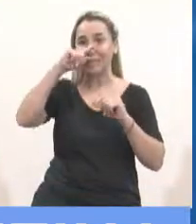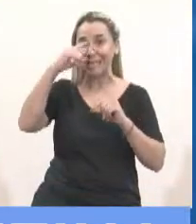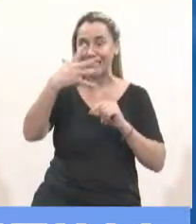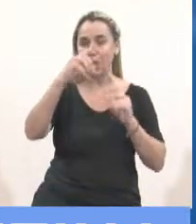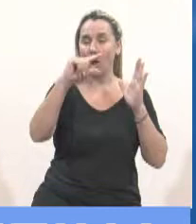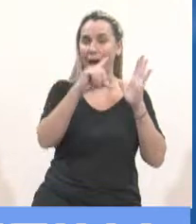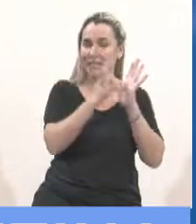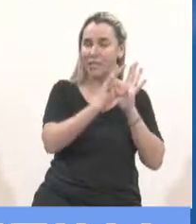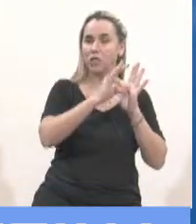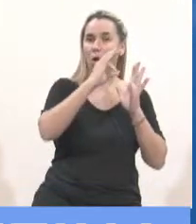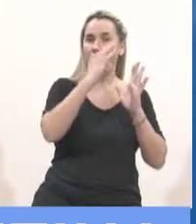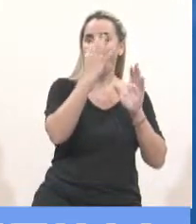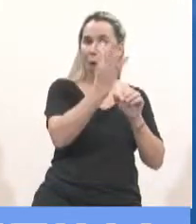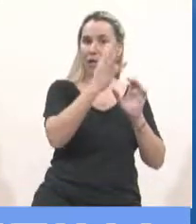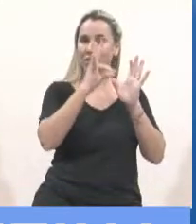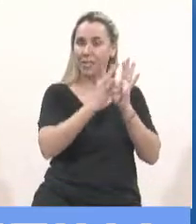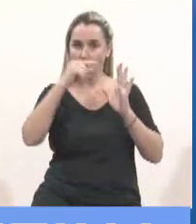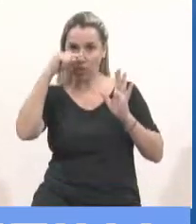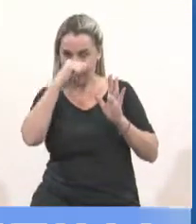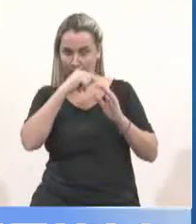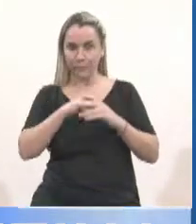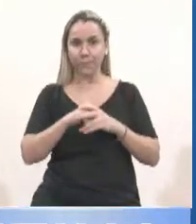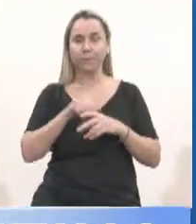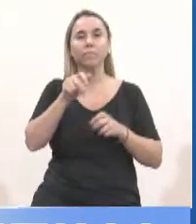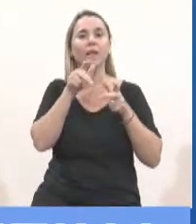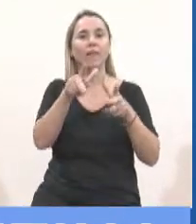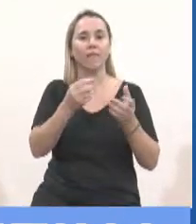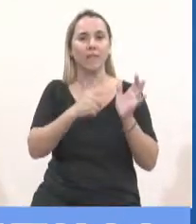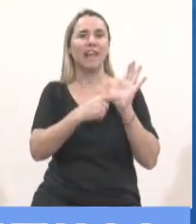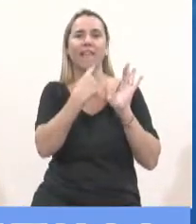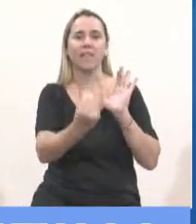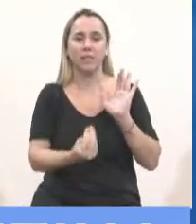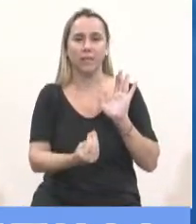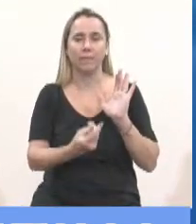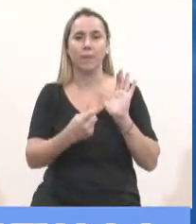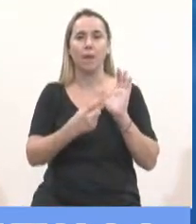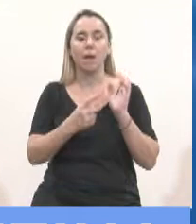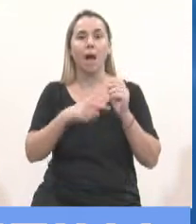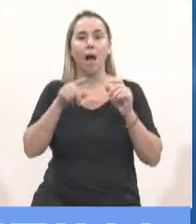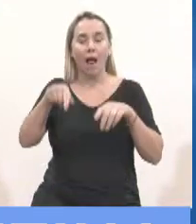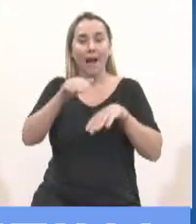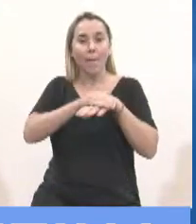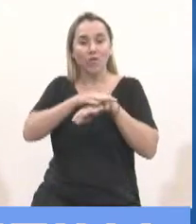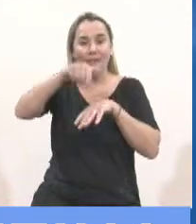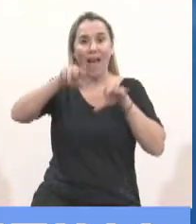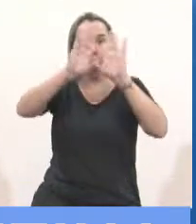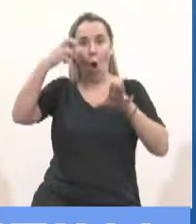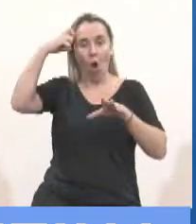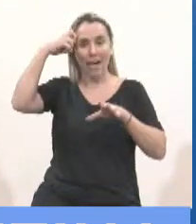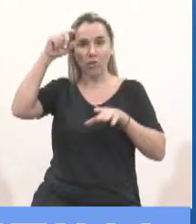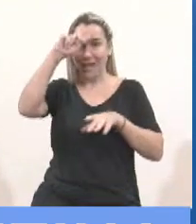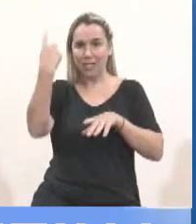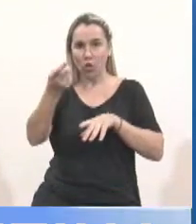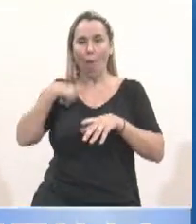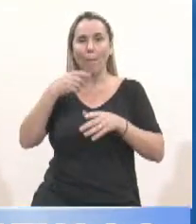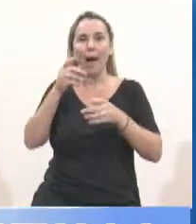inciso cuarto, inciso 7, en donde habla de las potestades que tiene el Congreso de la Nación para el tratamiento